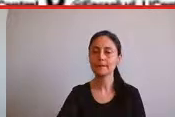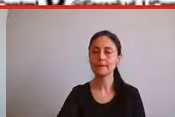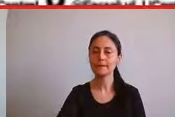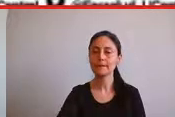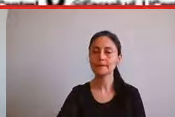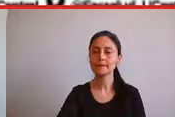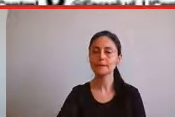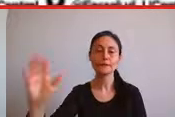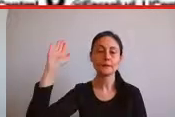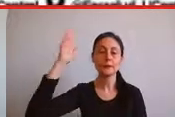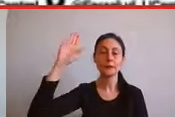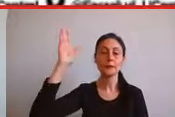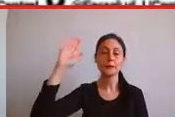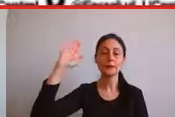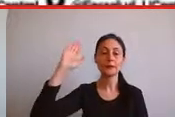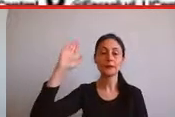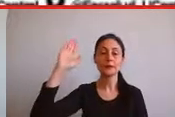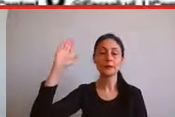cámara para que todos la vean.